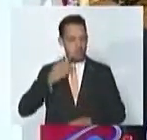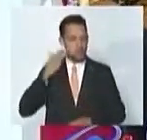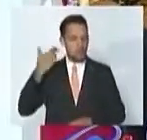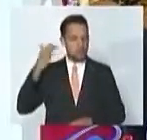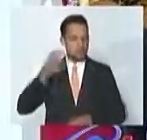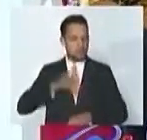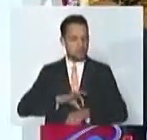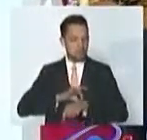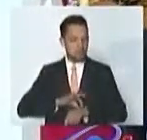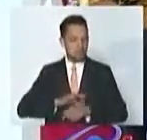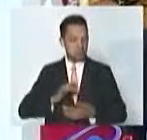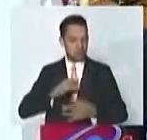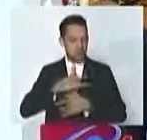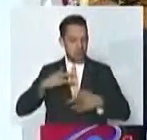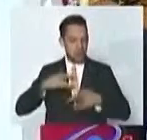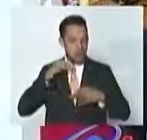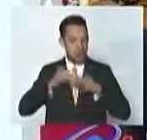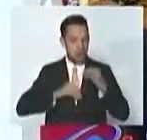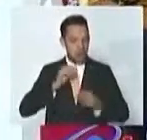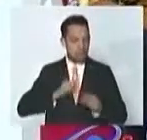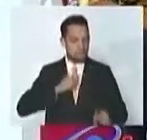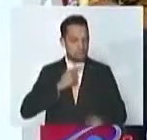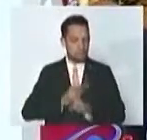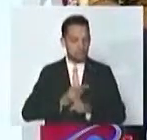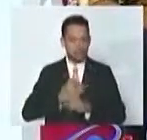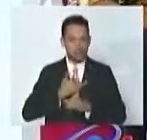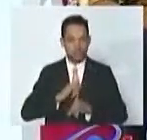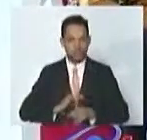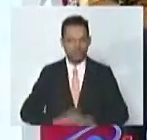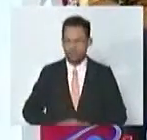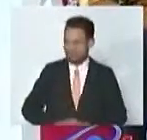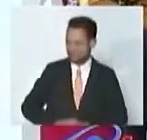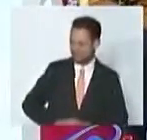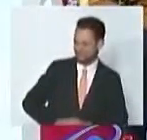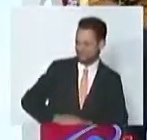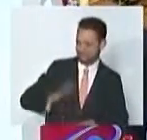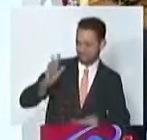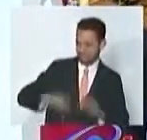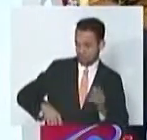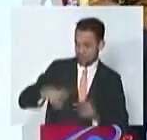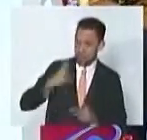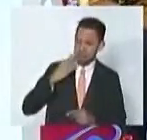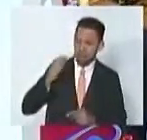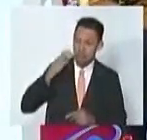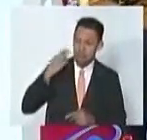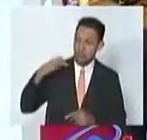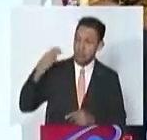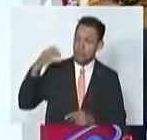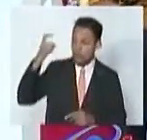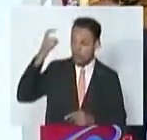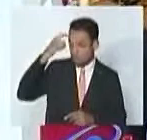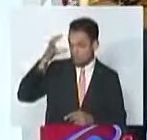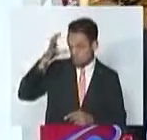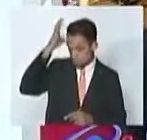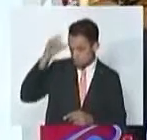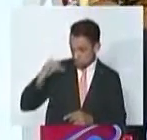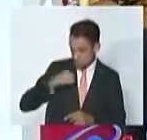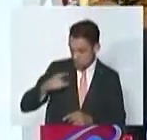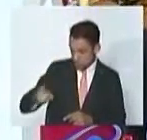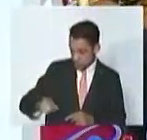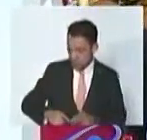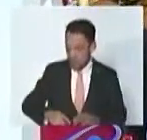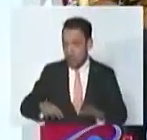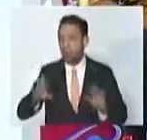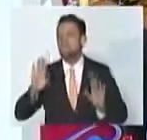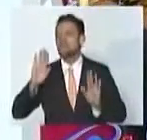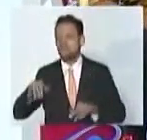de entender que por eso es que nosotros nos vemos en la necesidad de hacer una remisión para que ustedes puedan